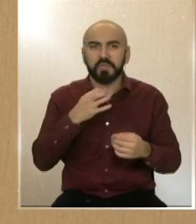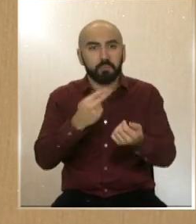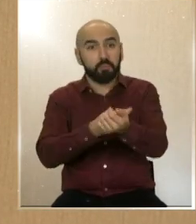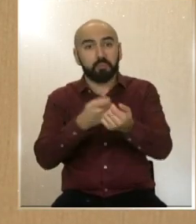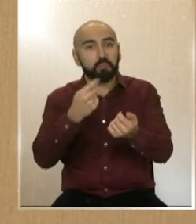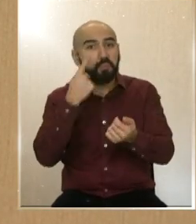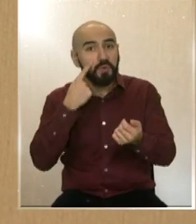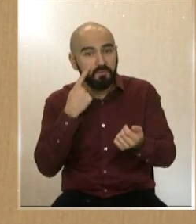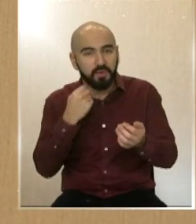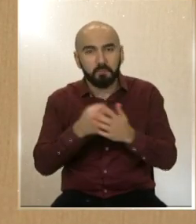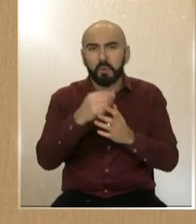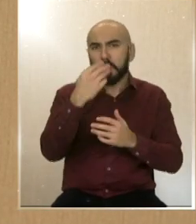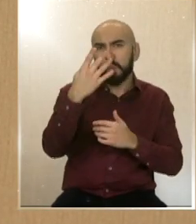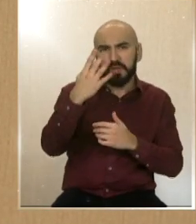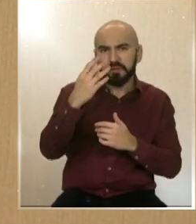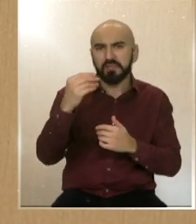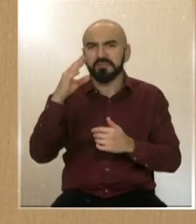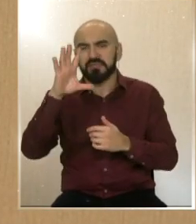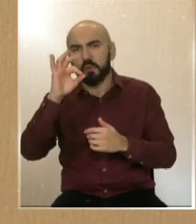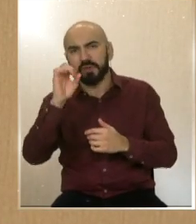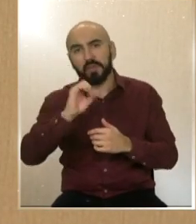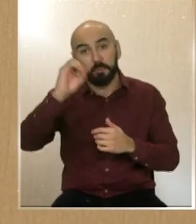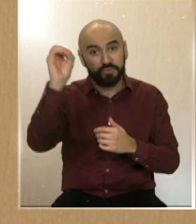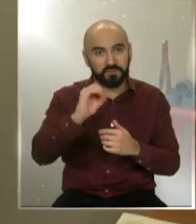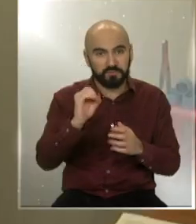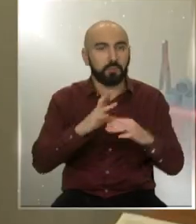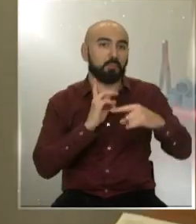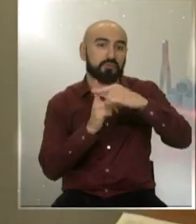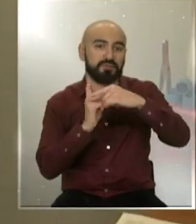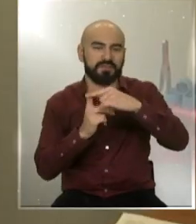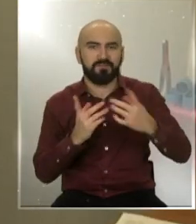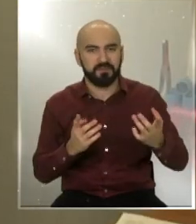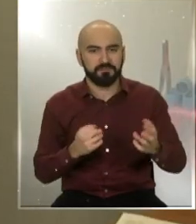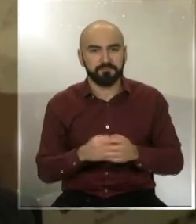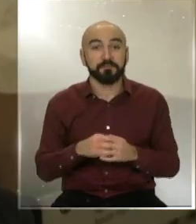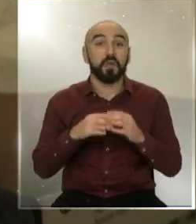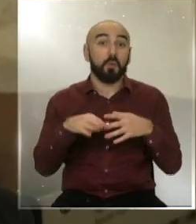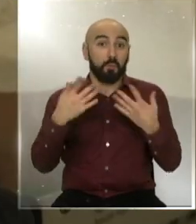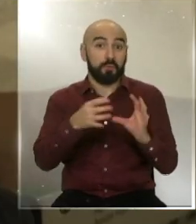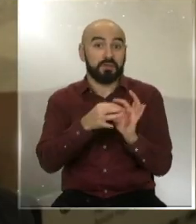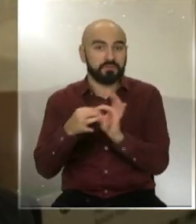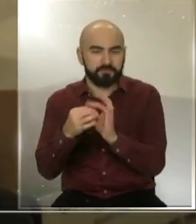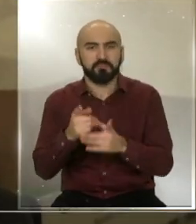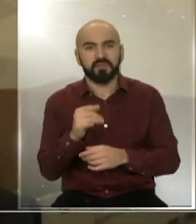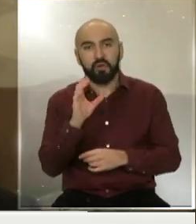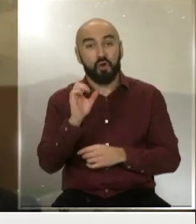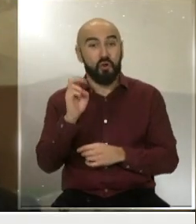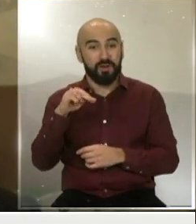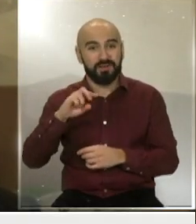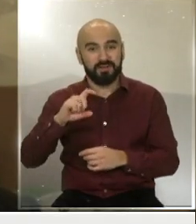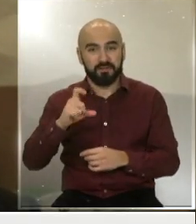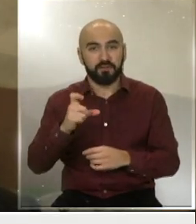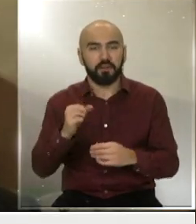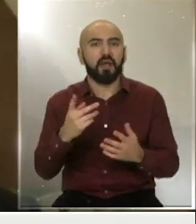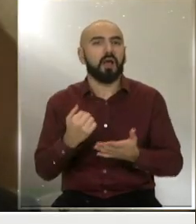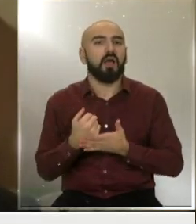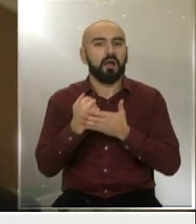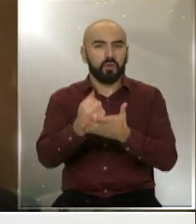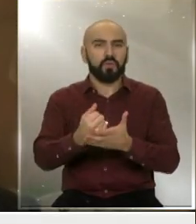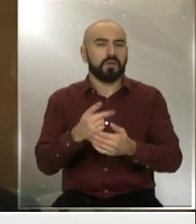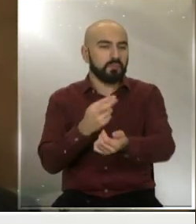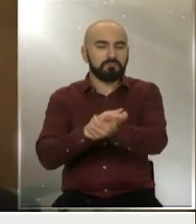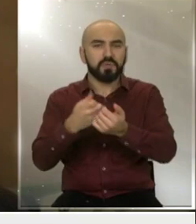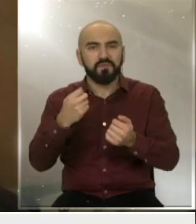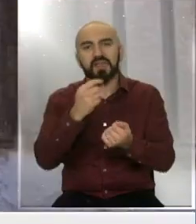aquí, entre 40 y 50% son positivas. Es por eso que esta ONG ofrece ayuda a la población con pruebas